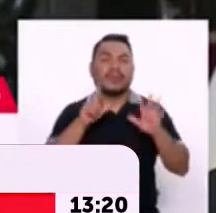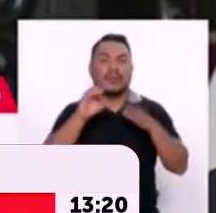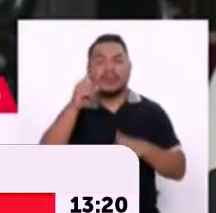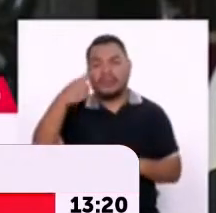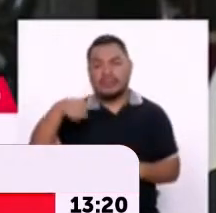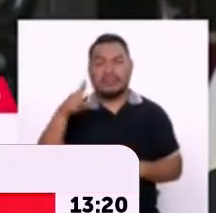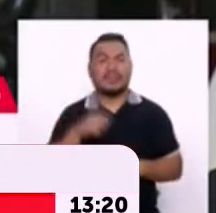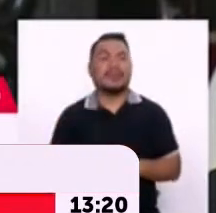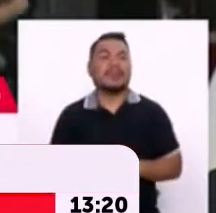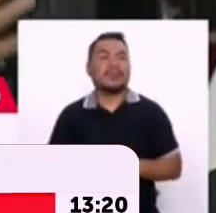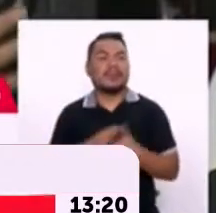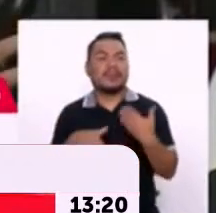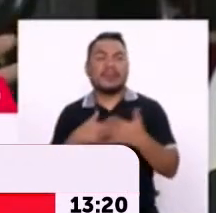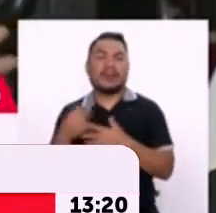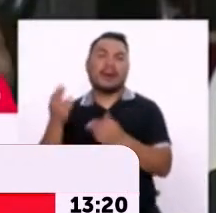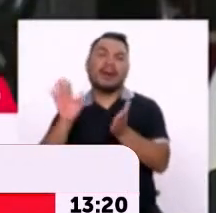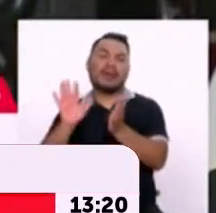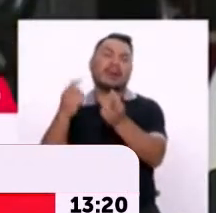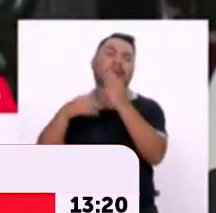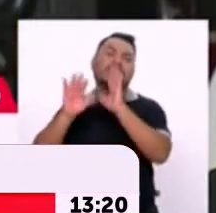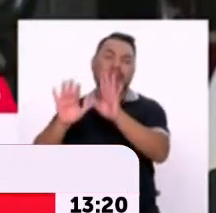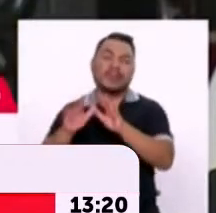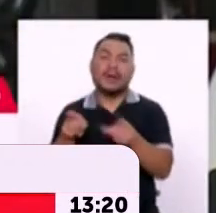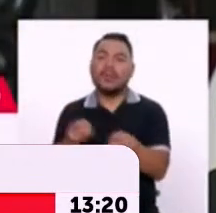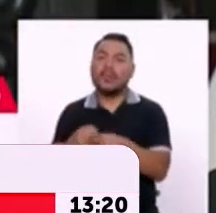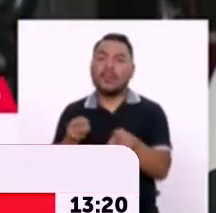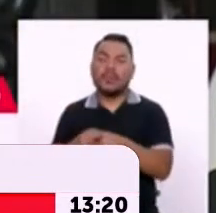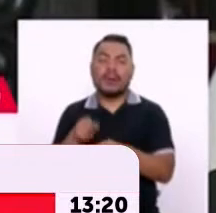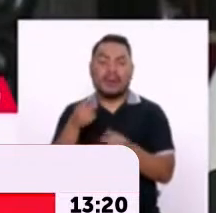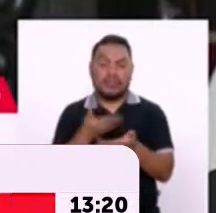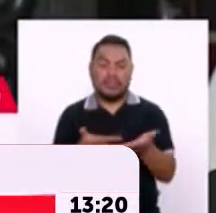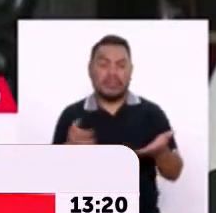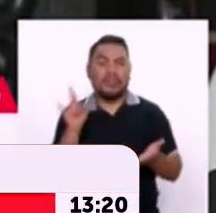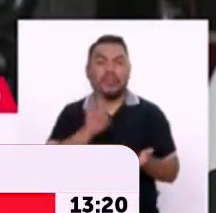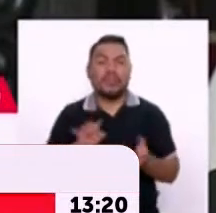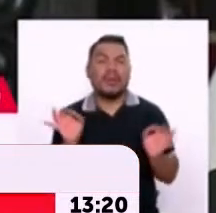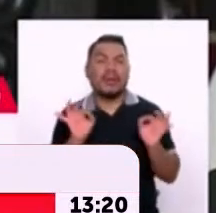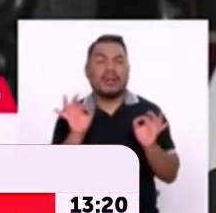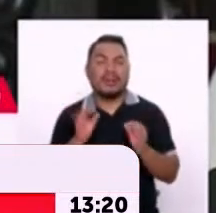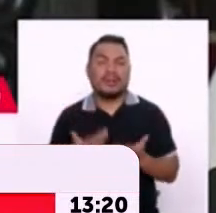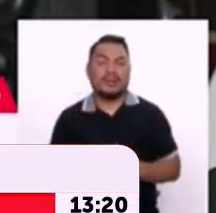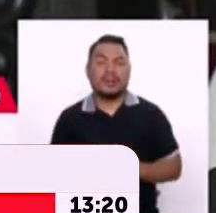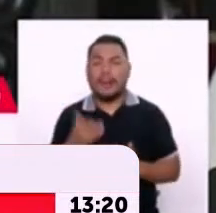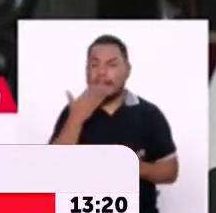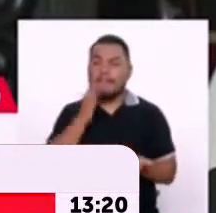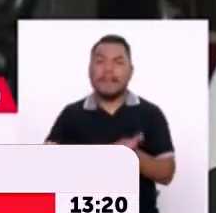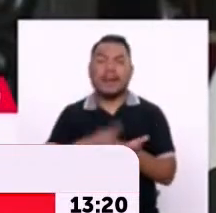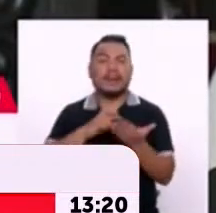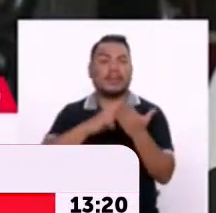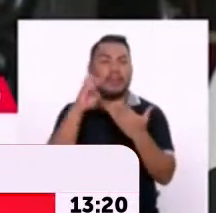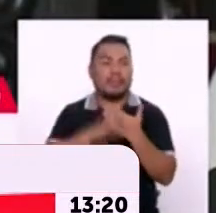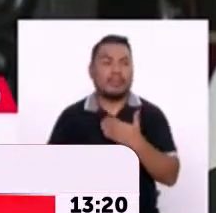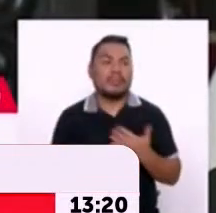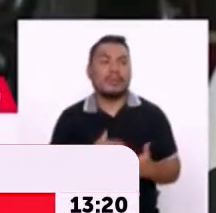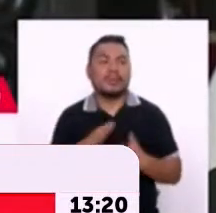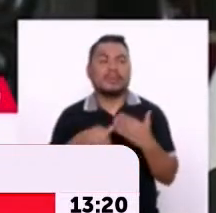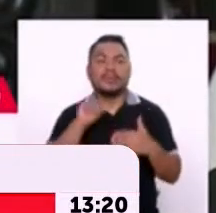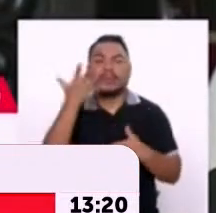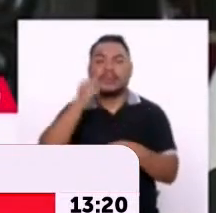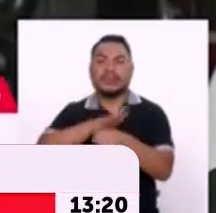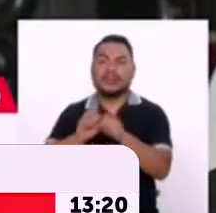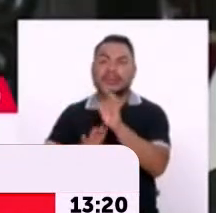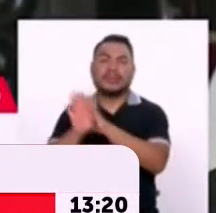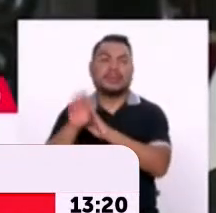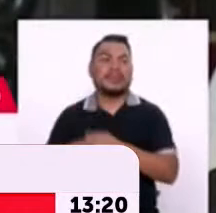470 millones devueltos el año pasado, las mismas que no se usaron, con una mala programación, en una quinta